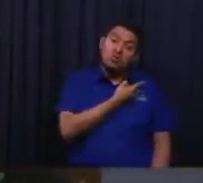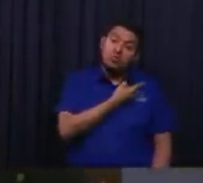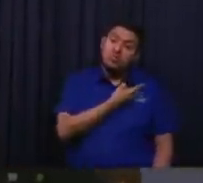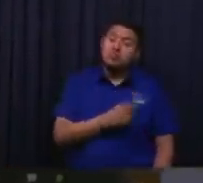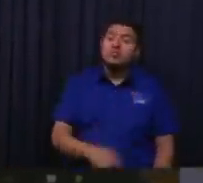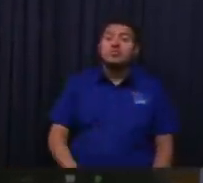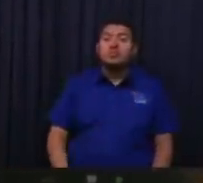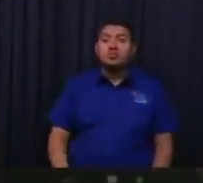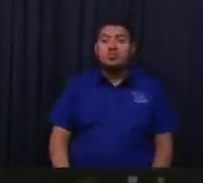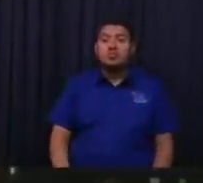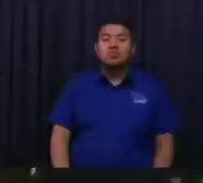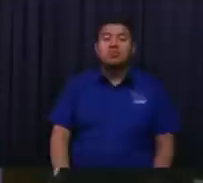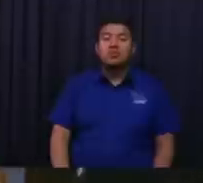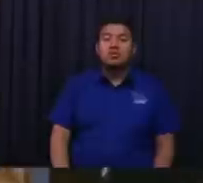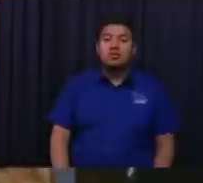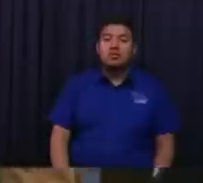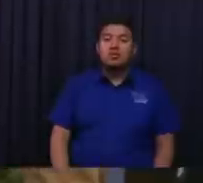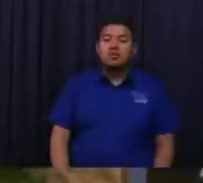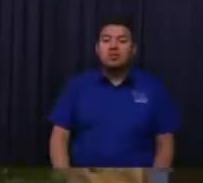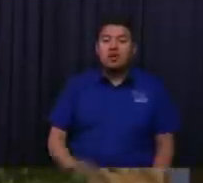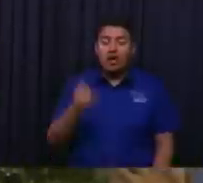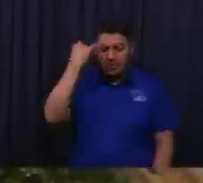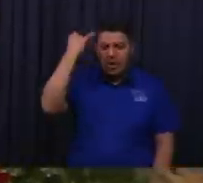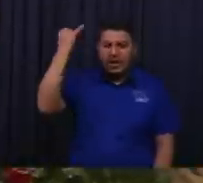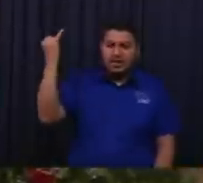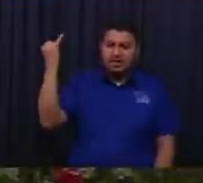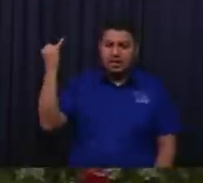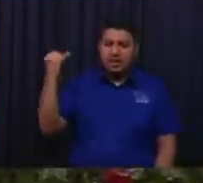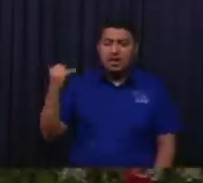Ahora imagínense, viene Noé y se muere toda la gente.